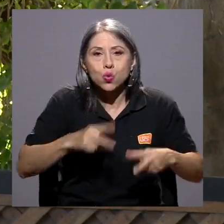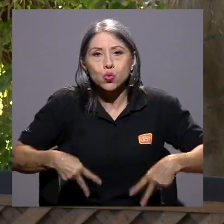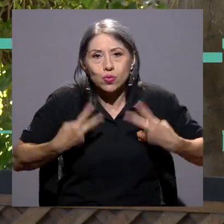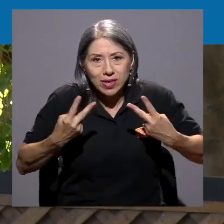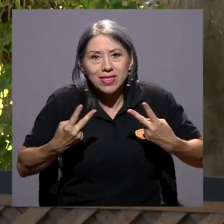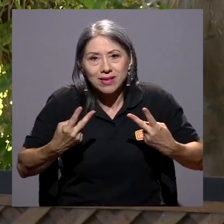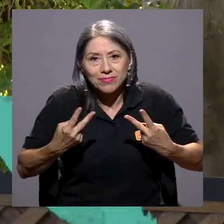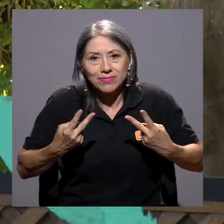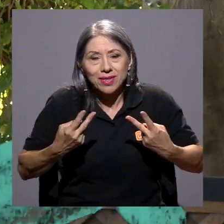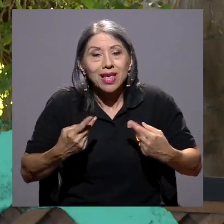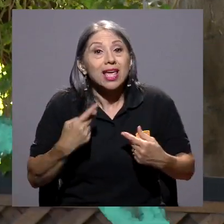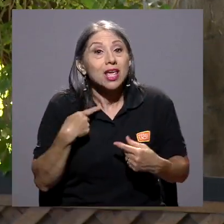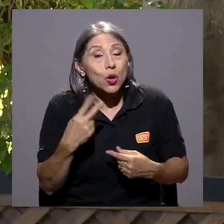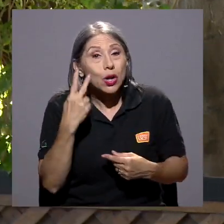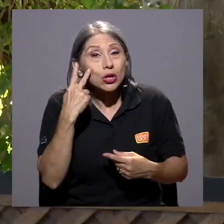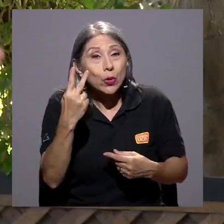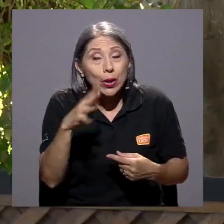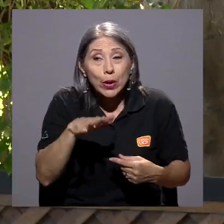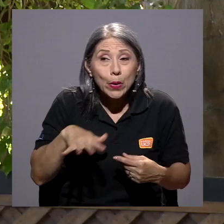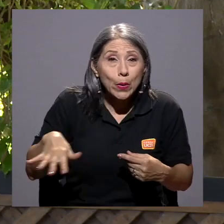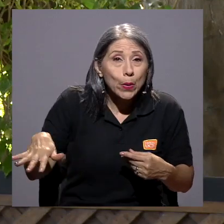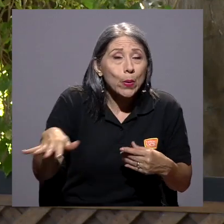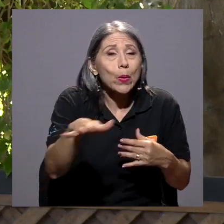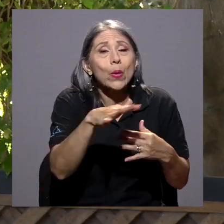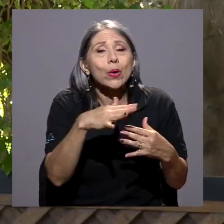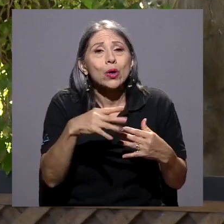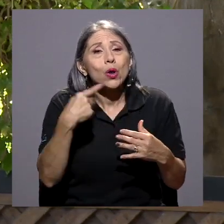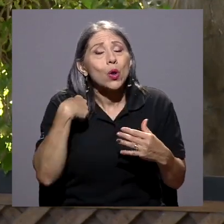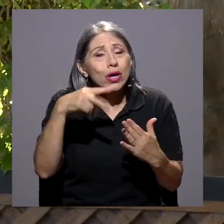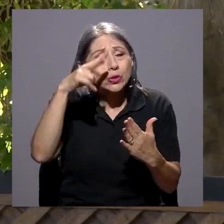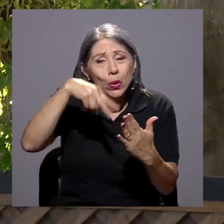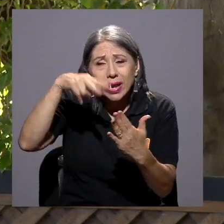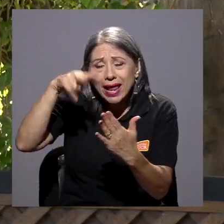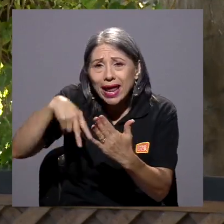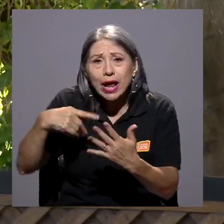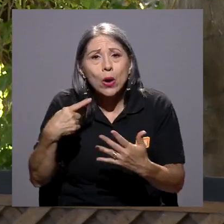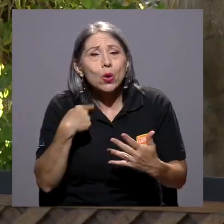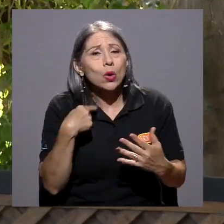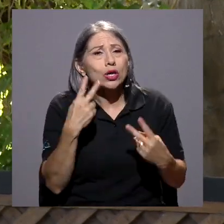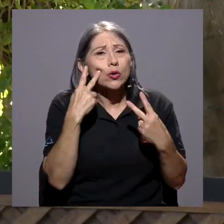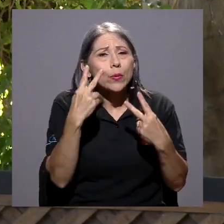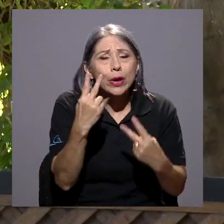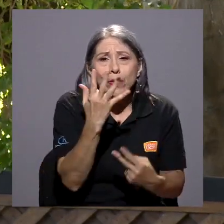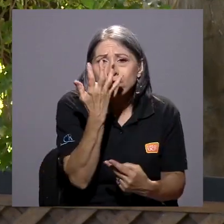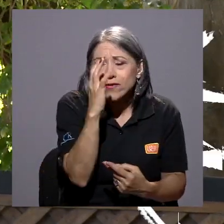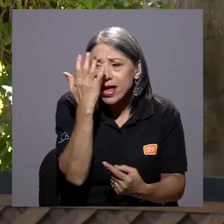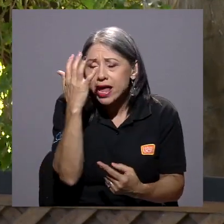veo en la comunidad de expat, lo que yo veo y leo por el Facebook